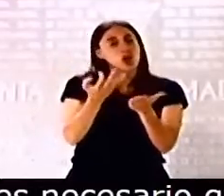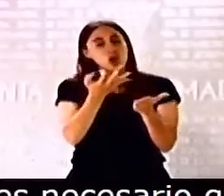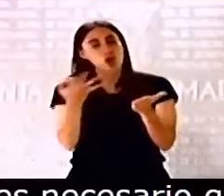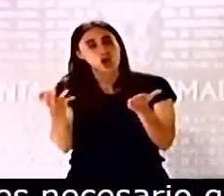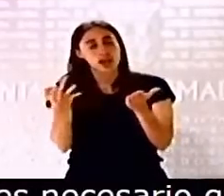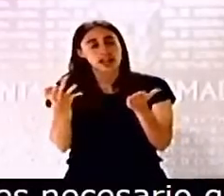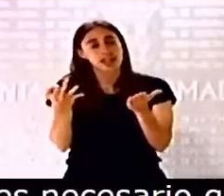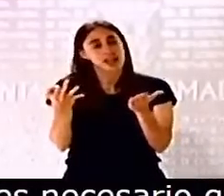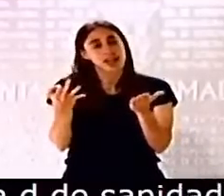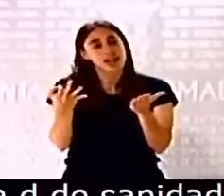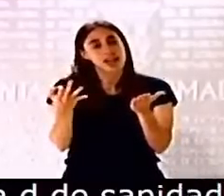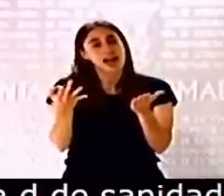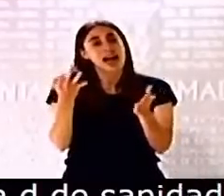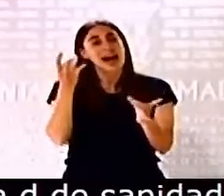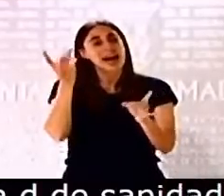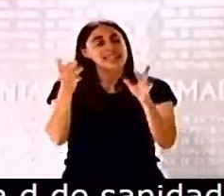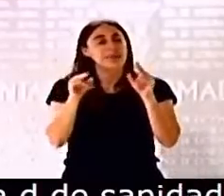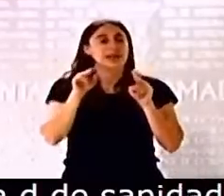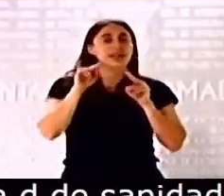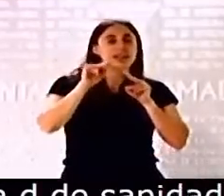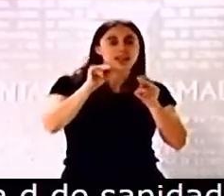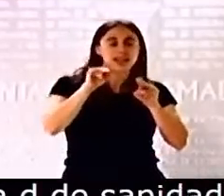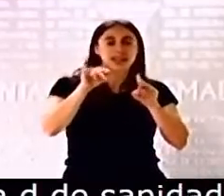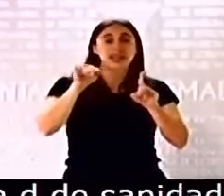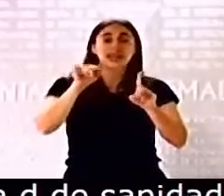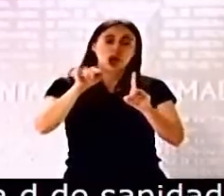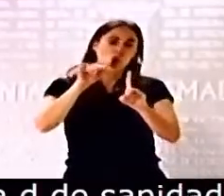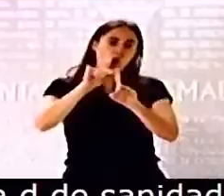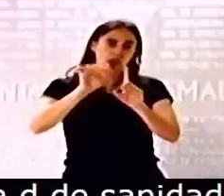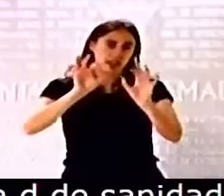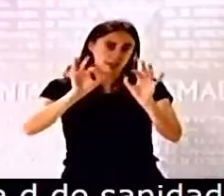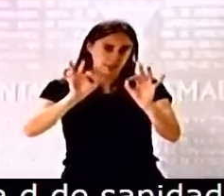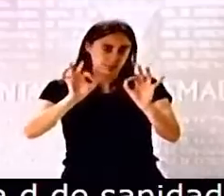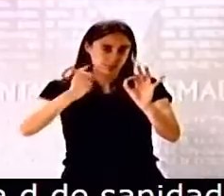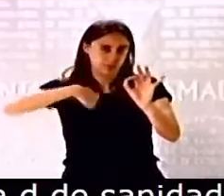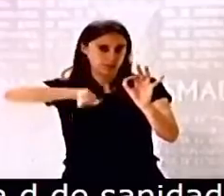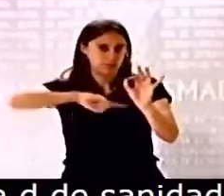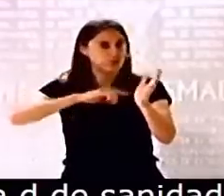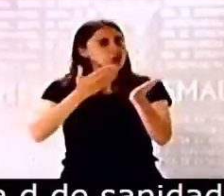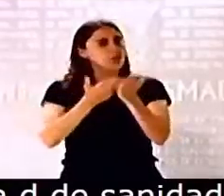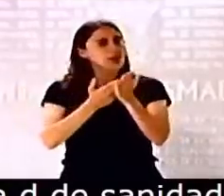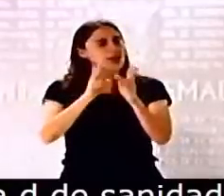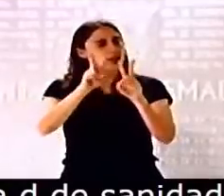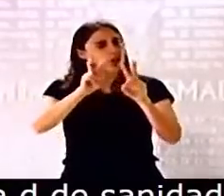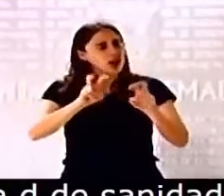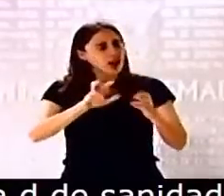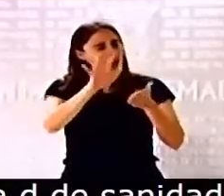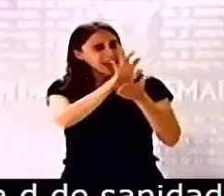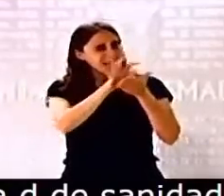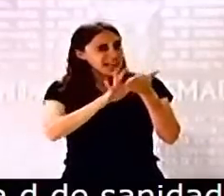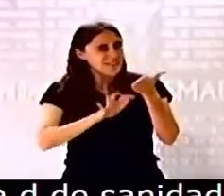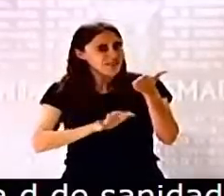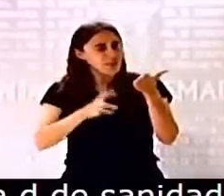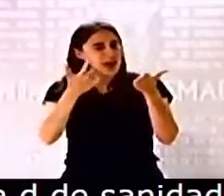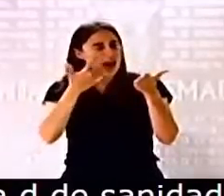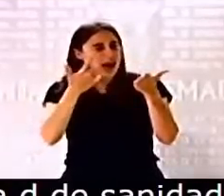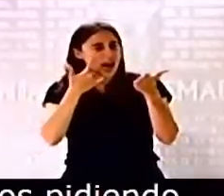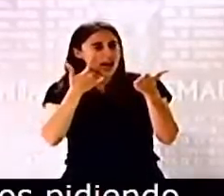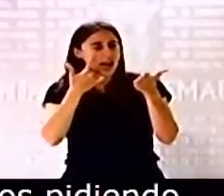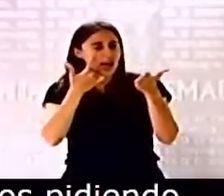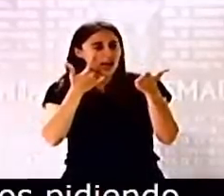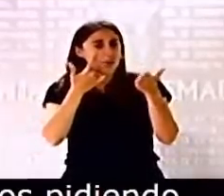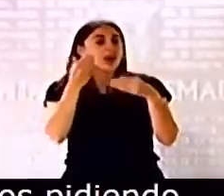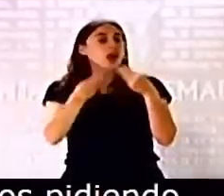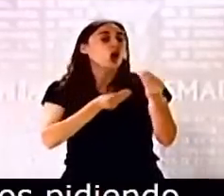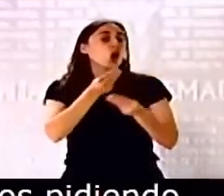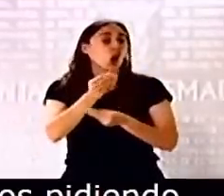cinegéticas. Con este objetivo estamos pidiendo los informes oportunos para ver la necesidad de hacerlo.